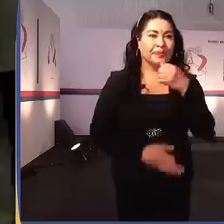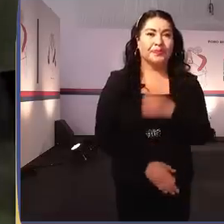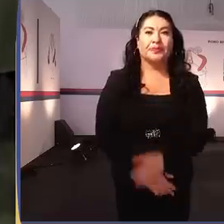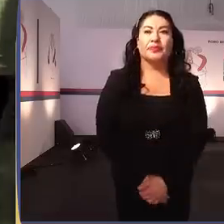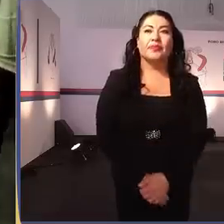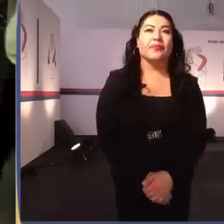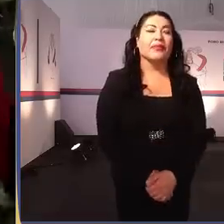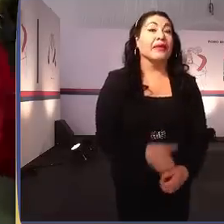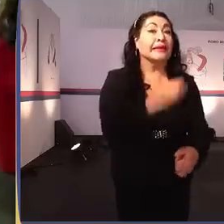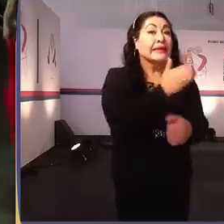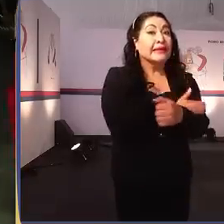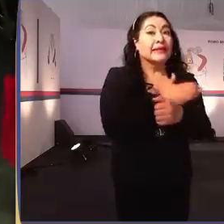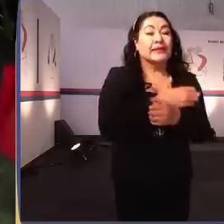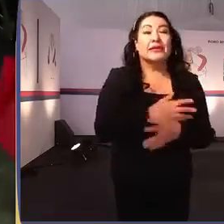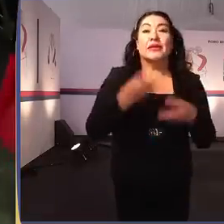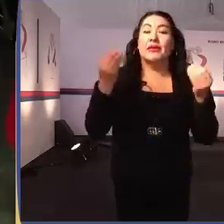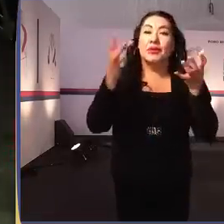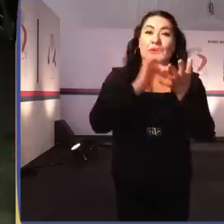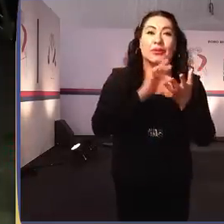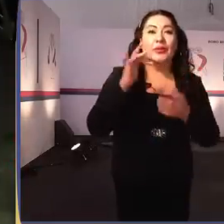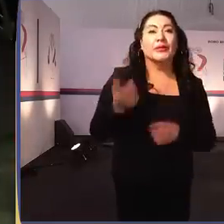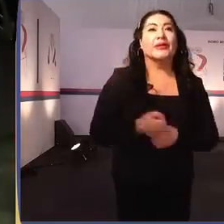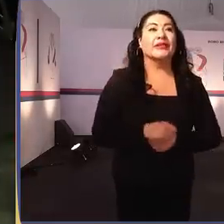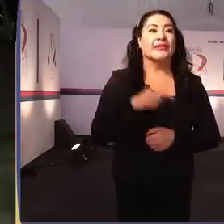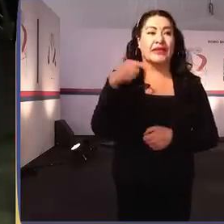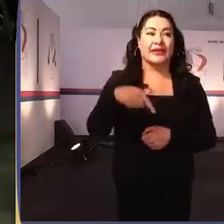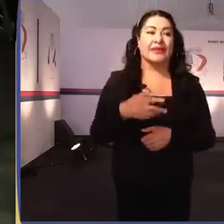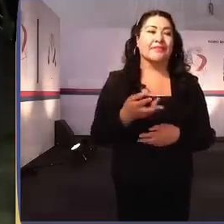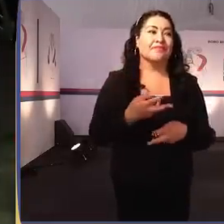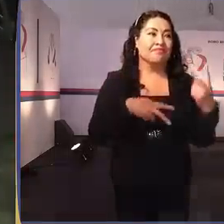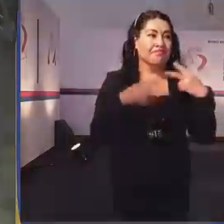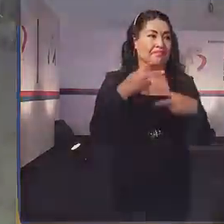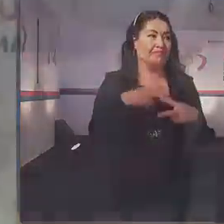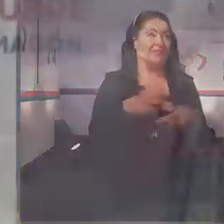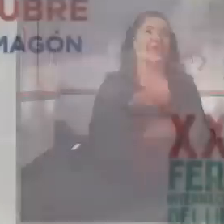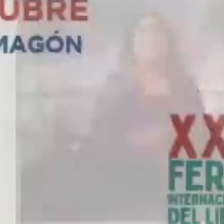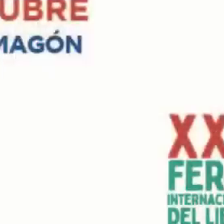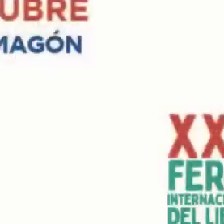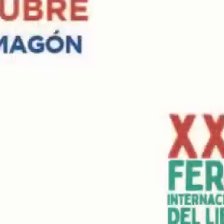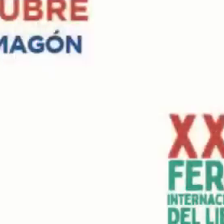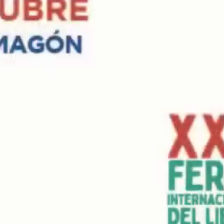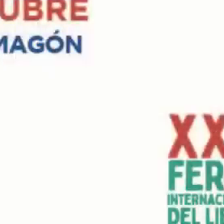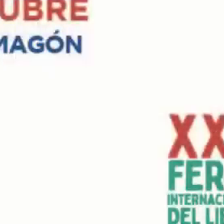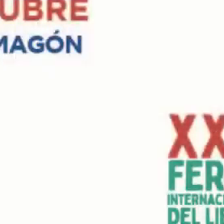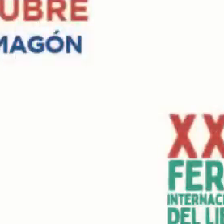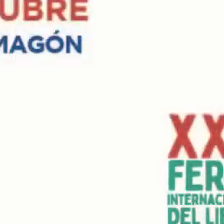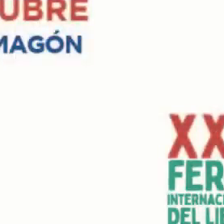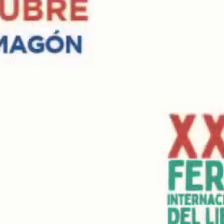Compañeros, muchísimas gracias. Fue un honor tenerlos a los dos aquí. Beatriz, Paco.